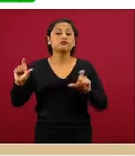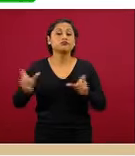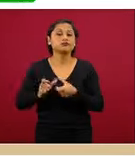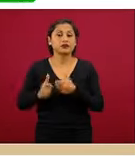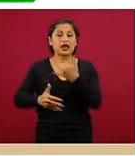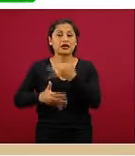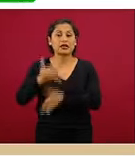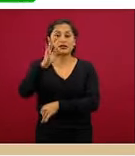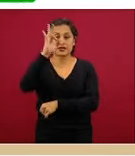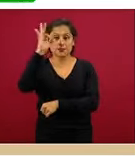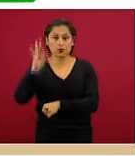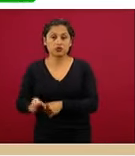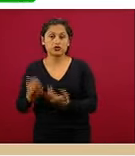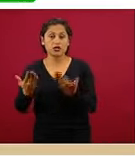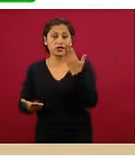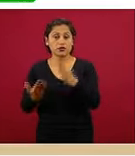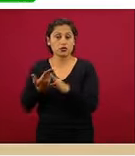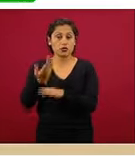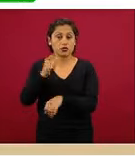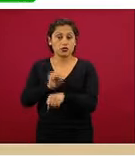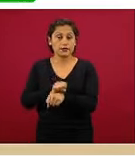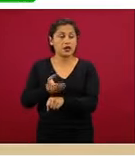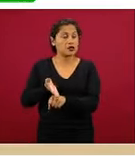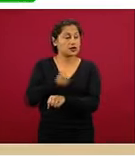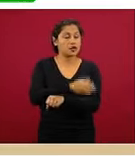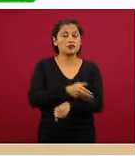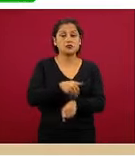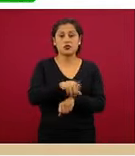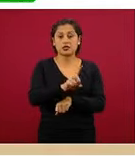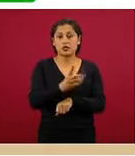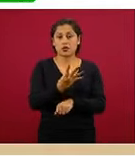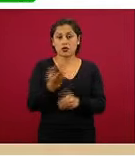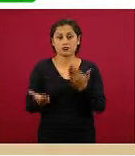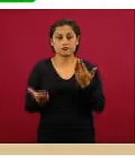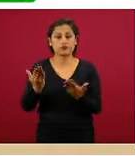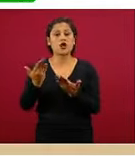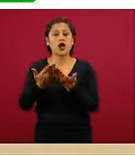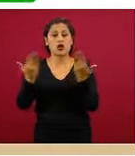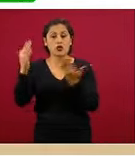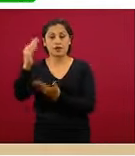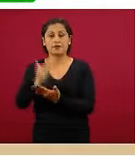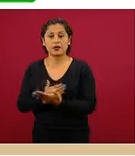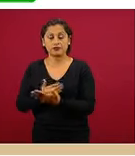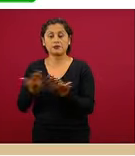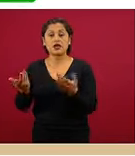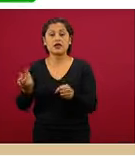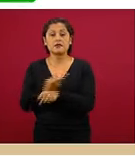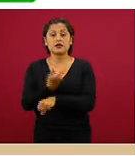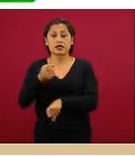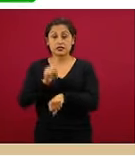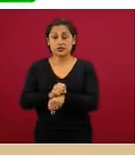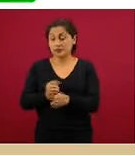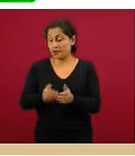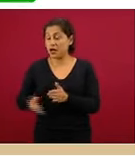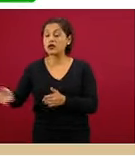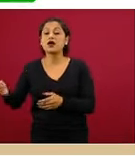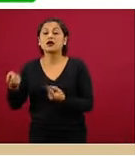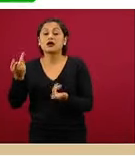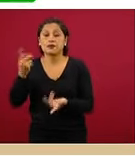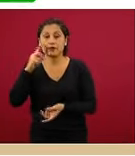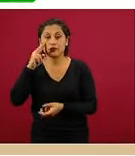15% comparado con la semana previa, la semana 34. ¿Qué vamos a observar a lo largo de la semana? Esto lo decimos cada domingo, que